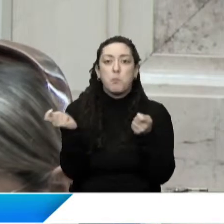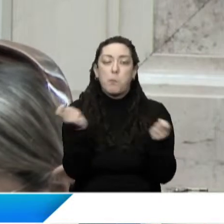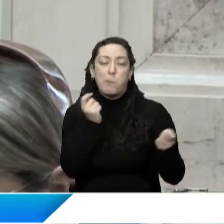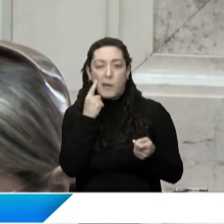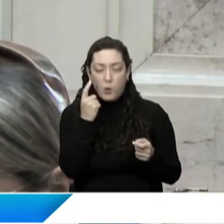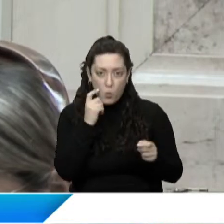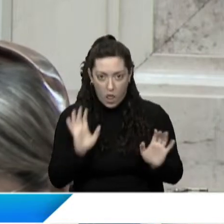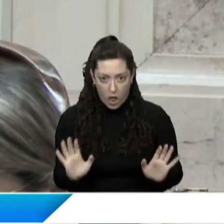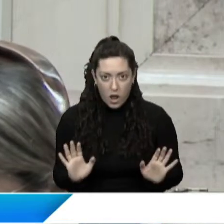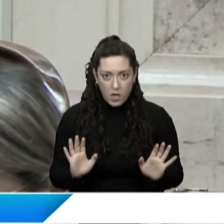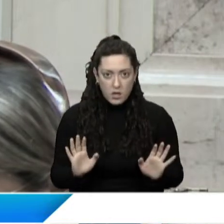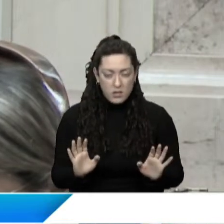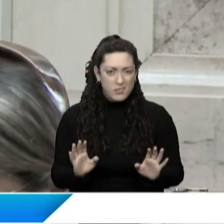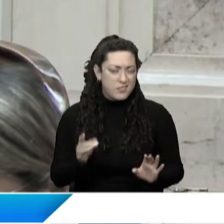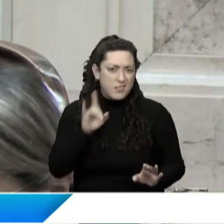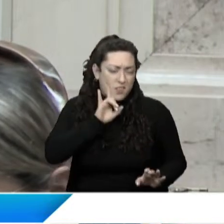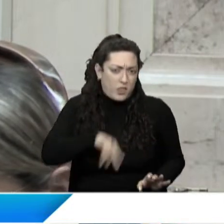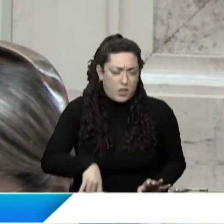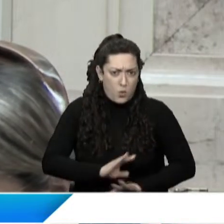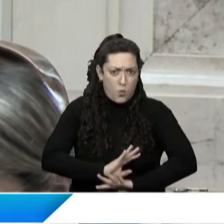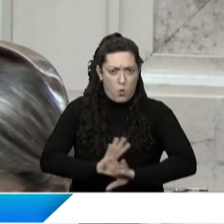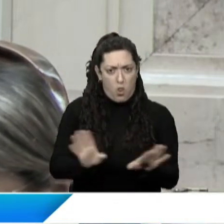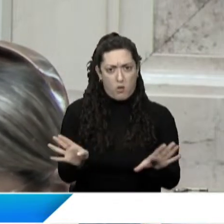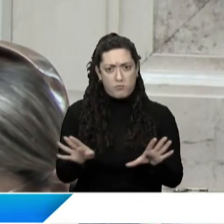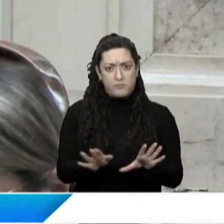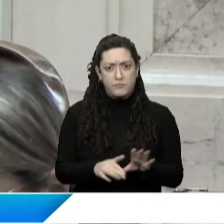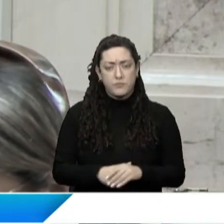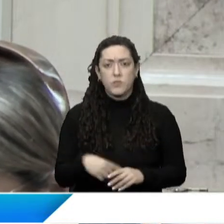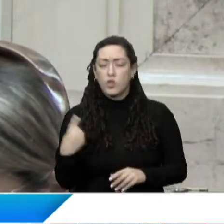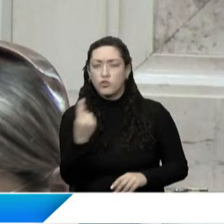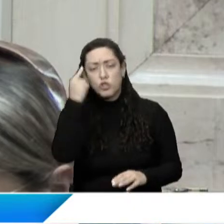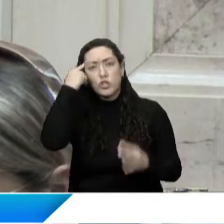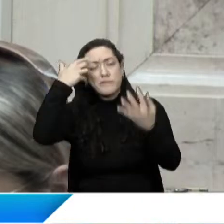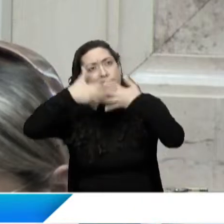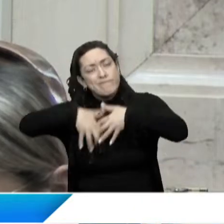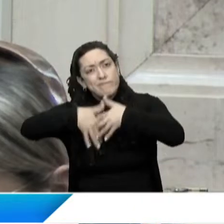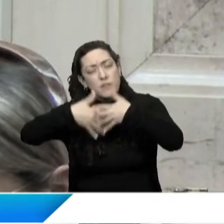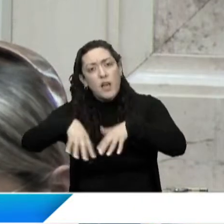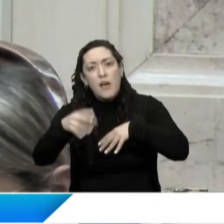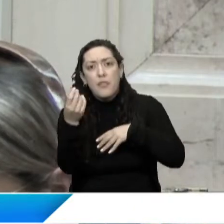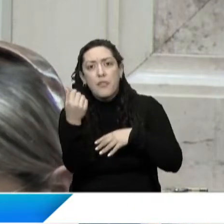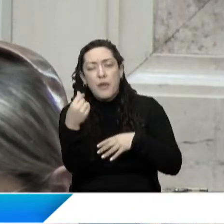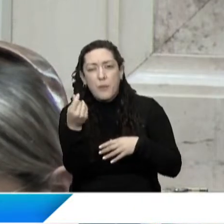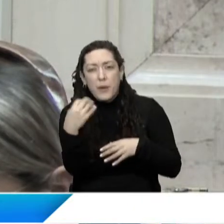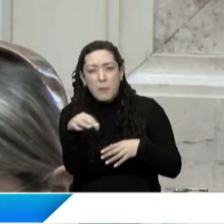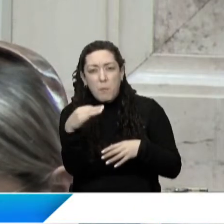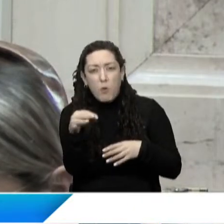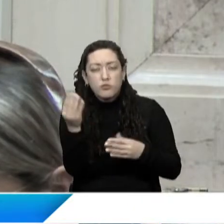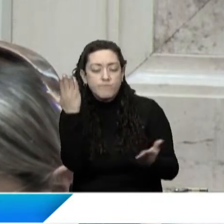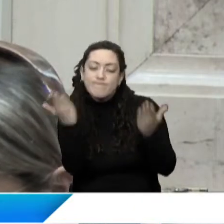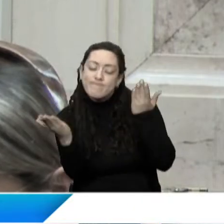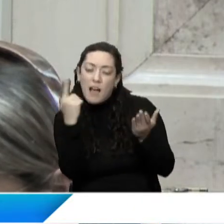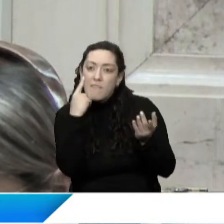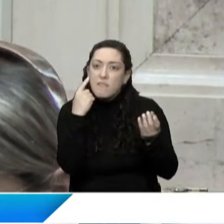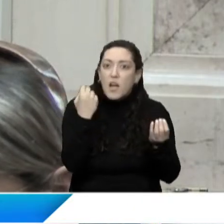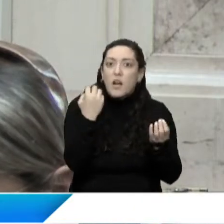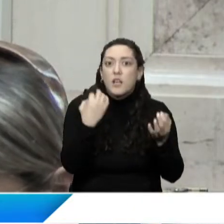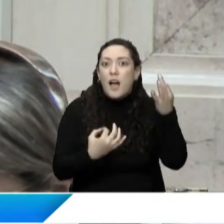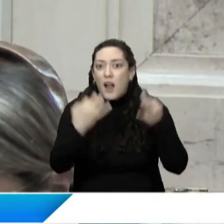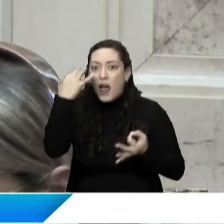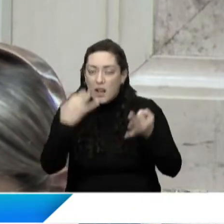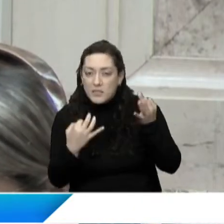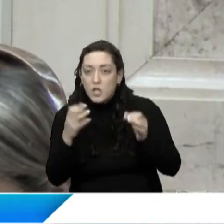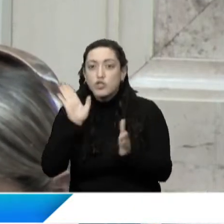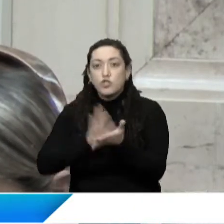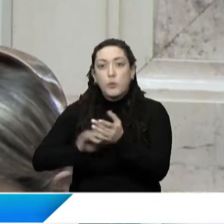absolutamente absurda, y que la valoración que hay que hacer frente a la situación de las jubiladas